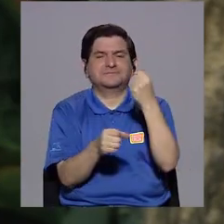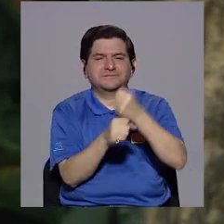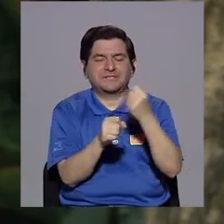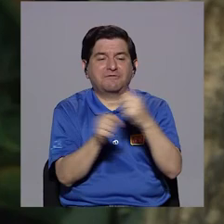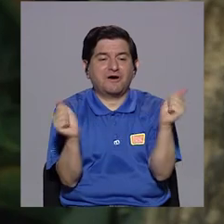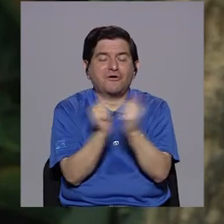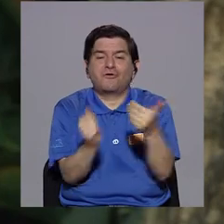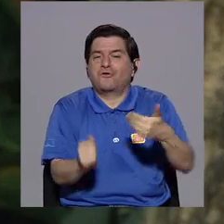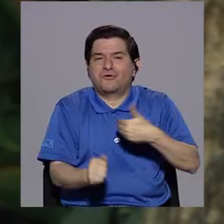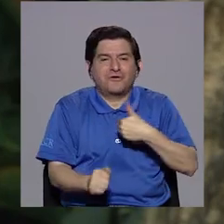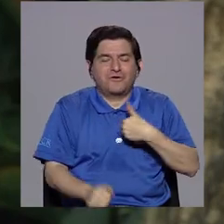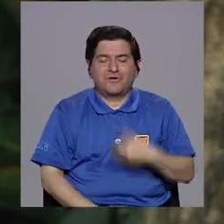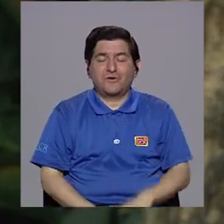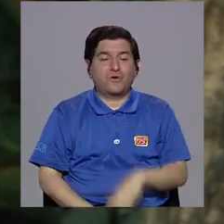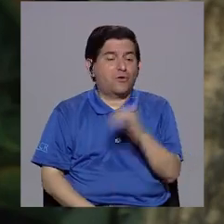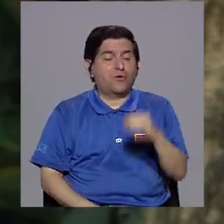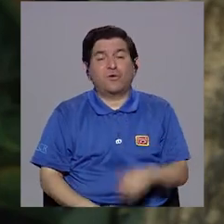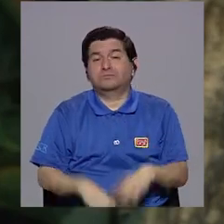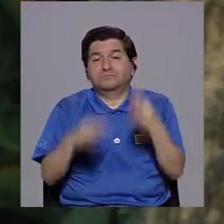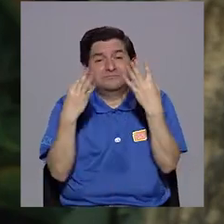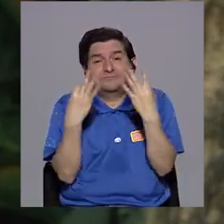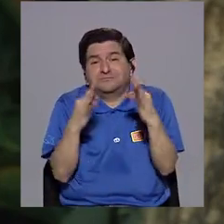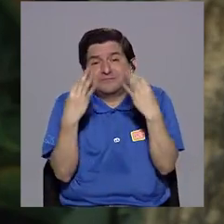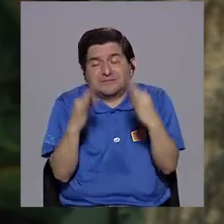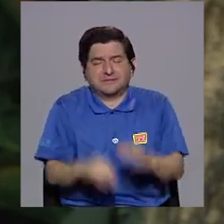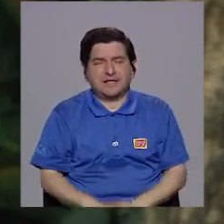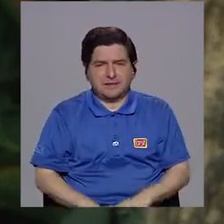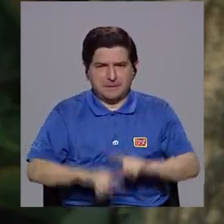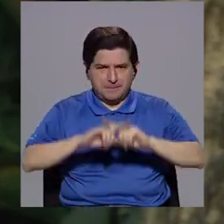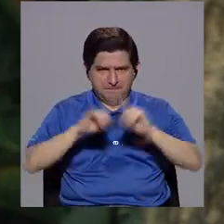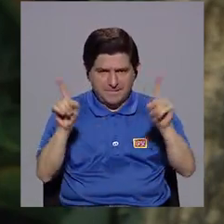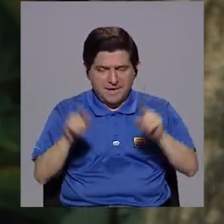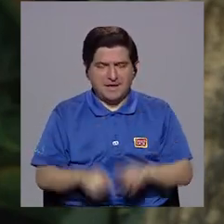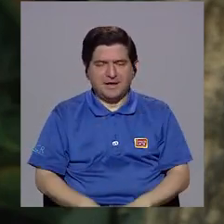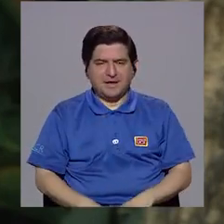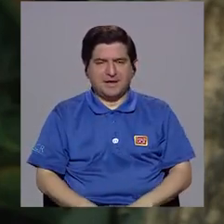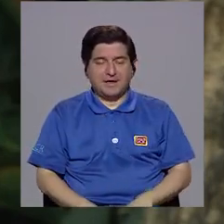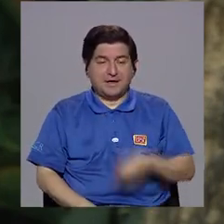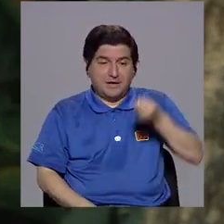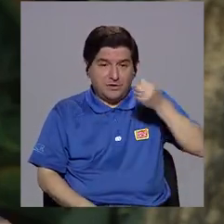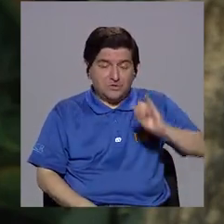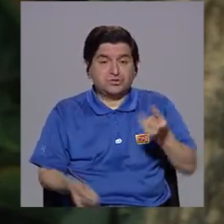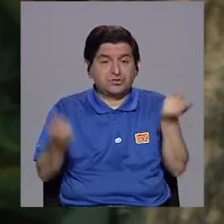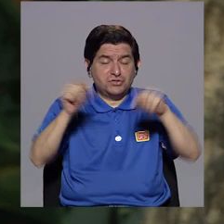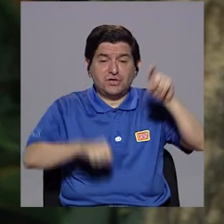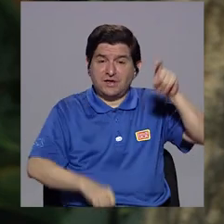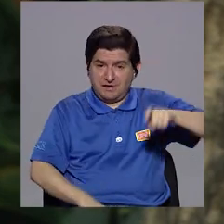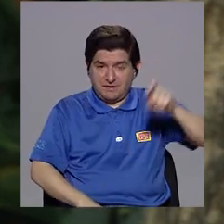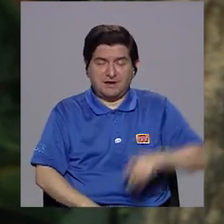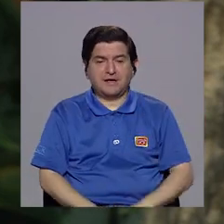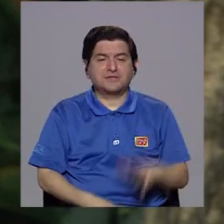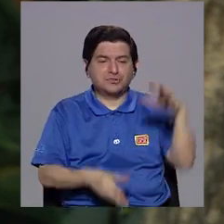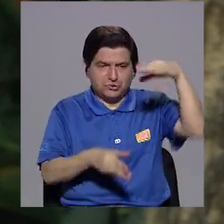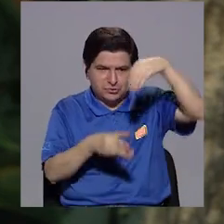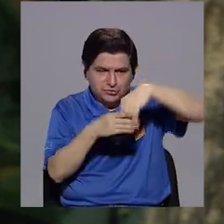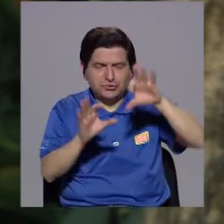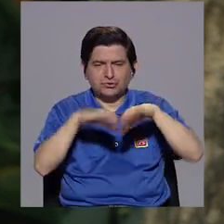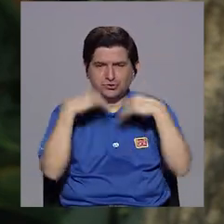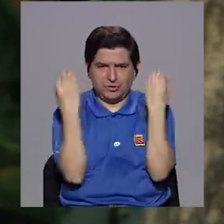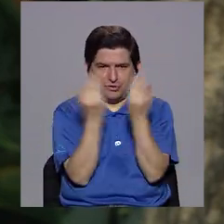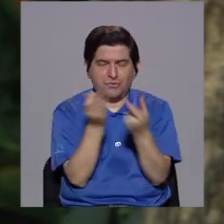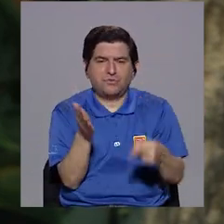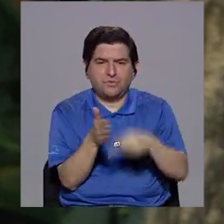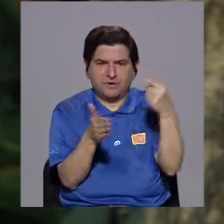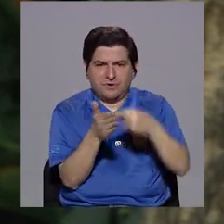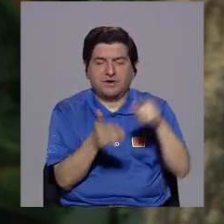vez se trabaja con lo que hay, se trabaja con lo que se puede, pero en la medida de lo posible y en la medida que el caso lo requiera, se involucra a la